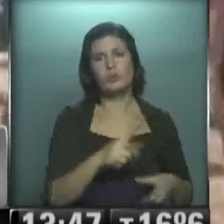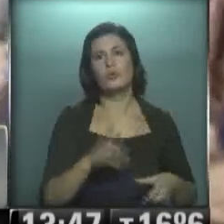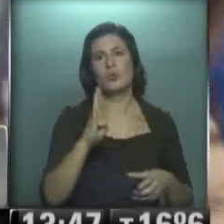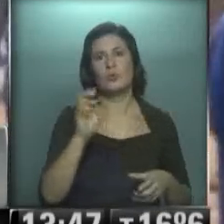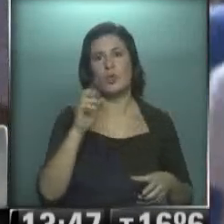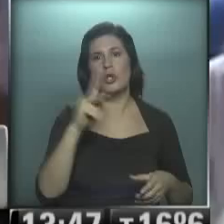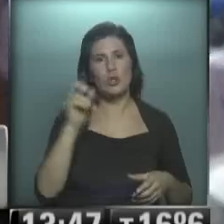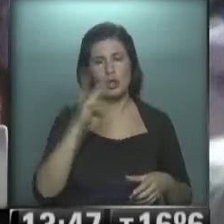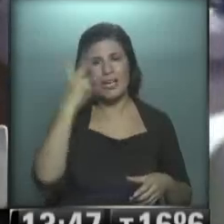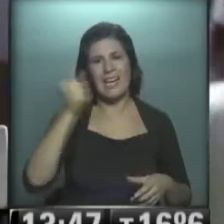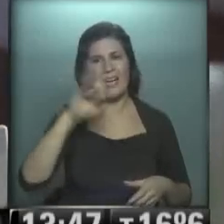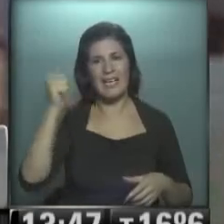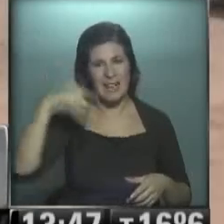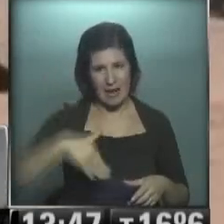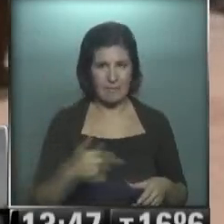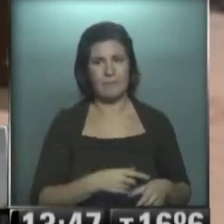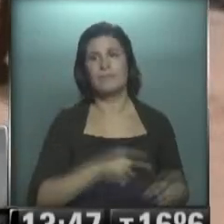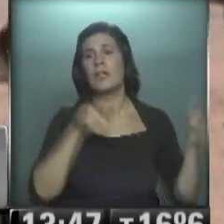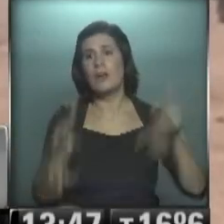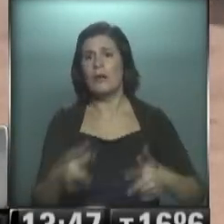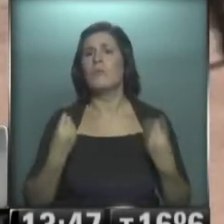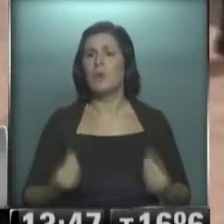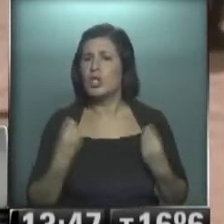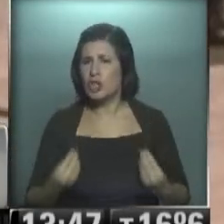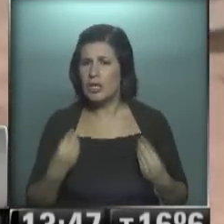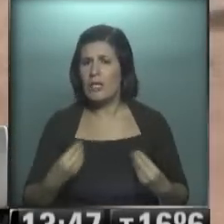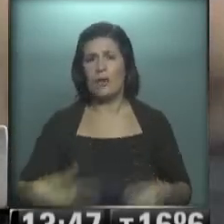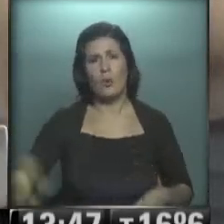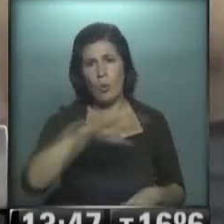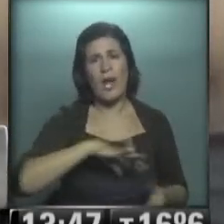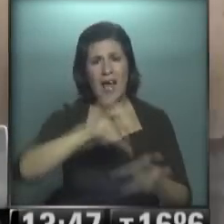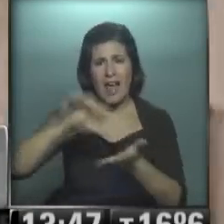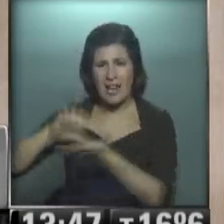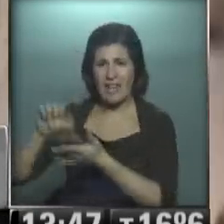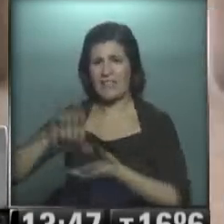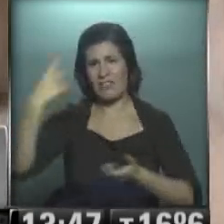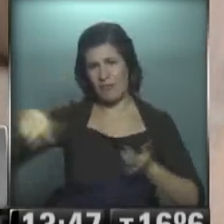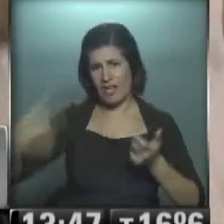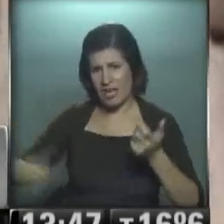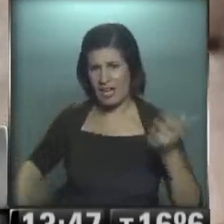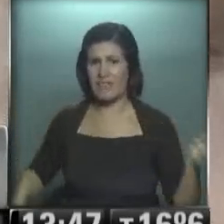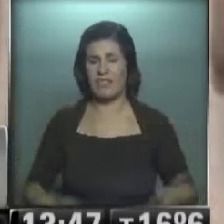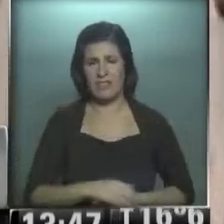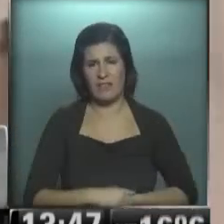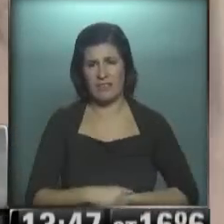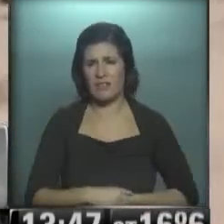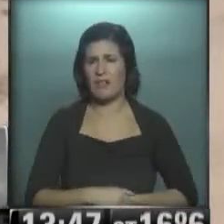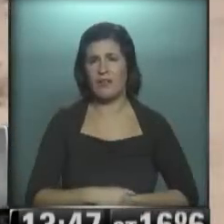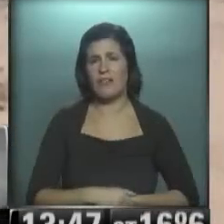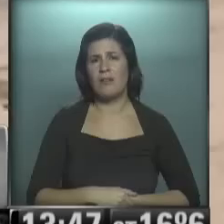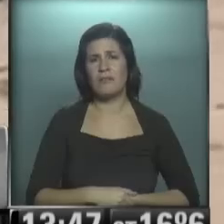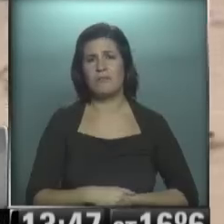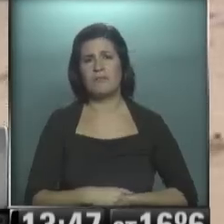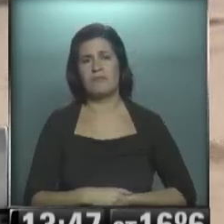Boko Haram. Los atentados fueron perpetrados en varias localidades de Borno, un feudo político y